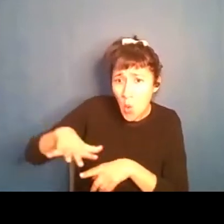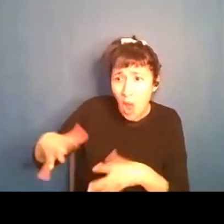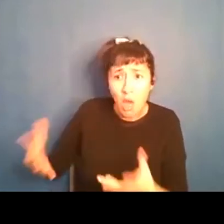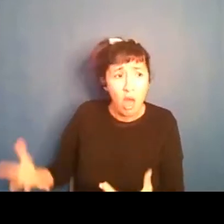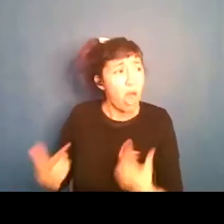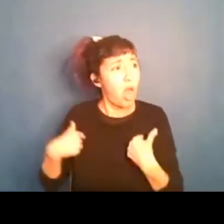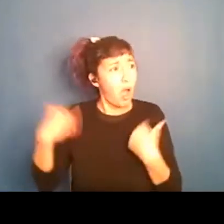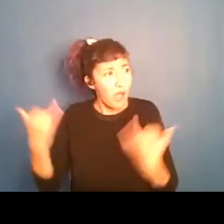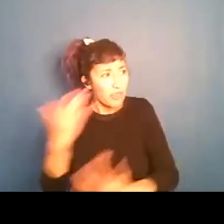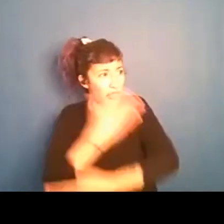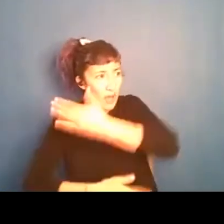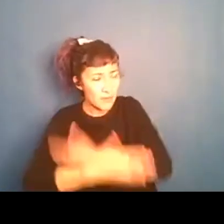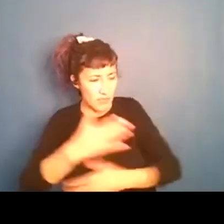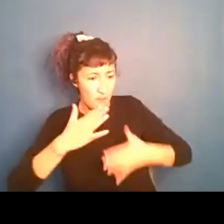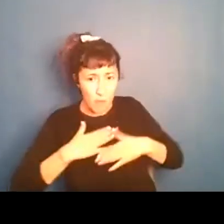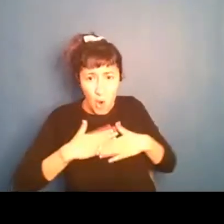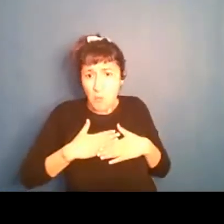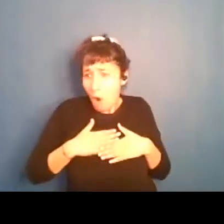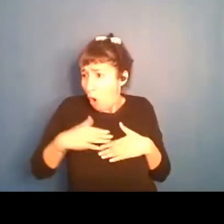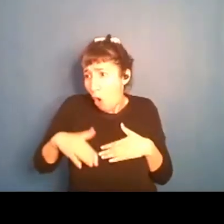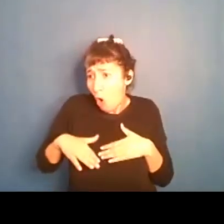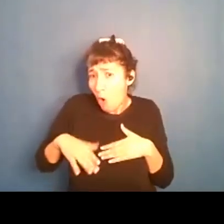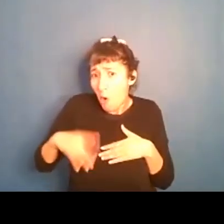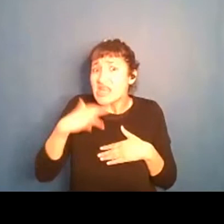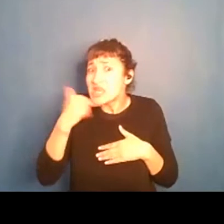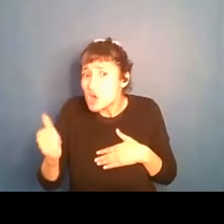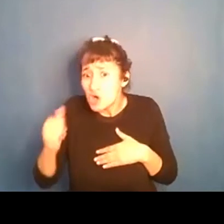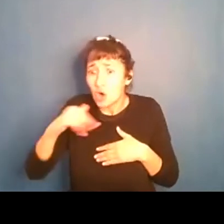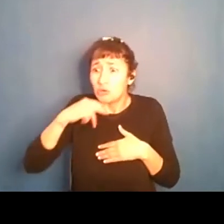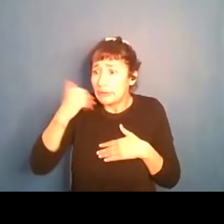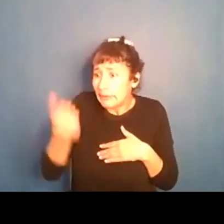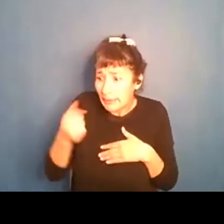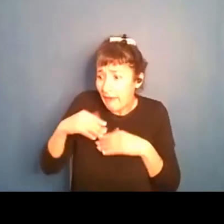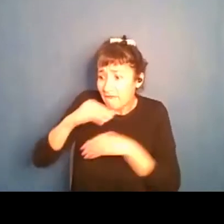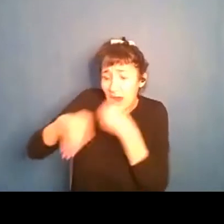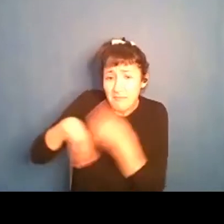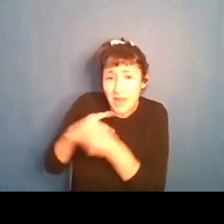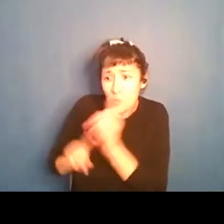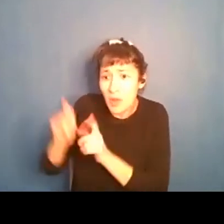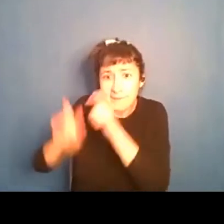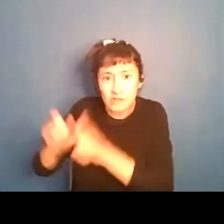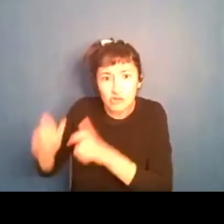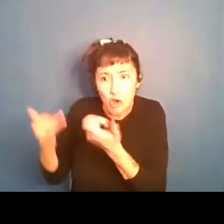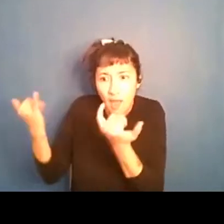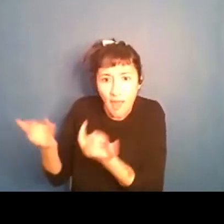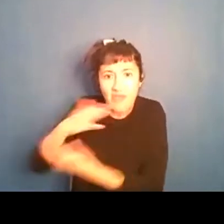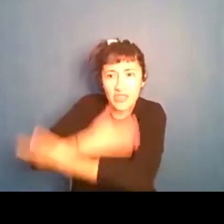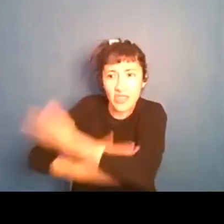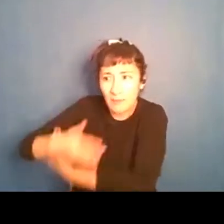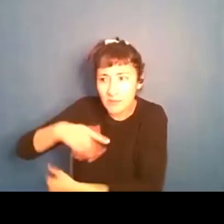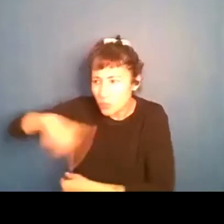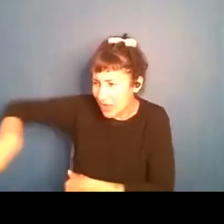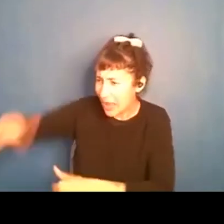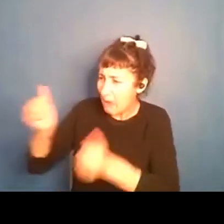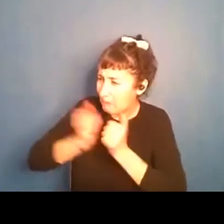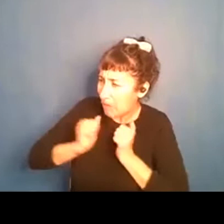Ya sea propios o un hijo, una hija, alguien de la familia o algún contexto. ¿Por qué esperan a